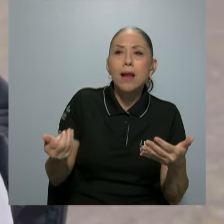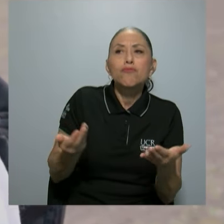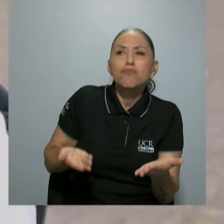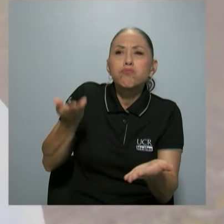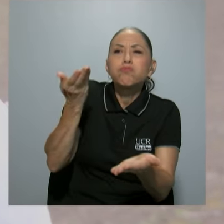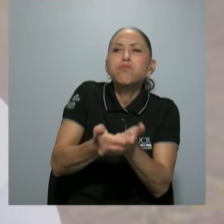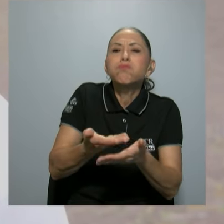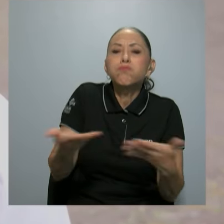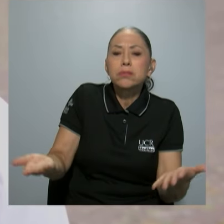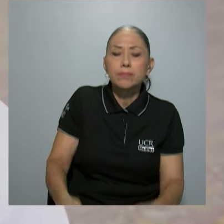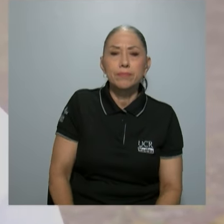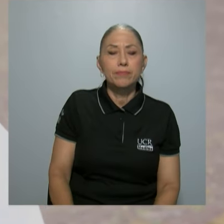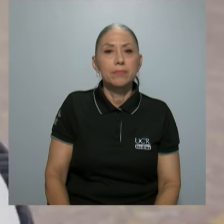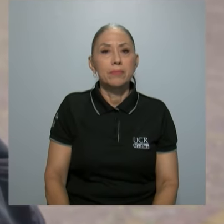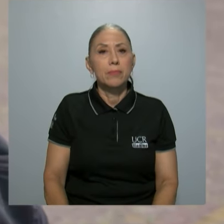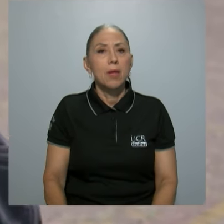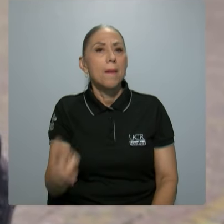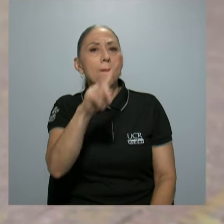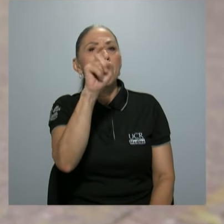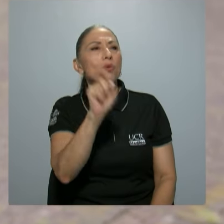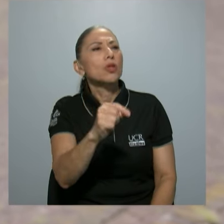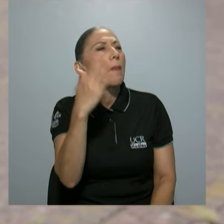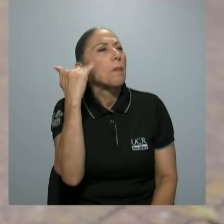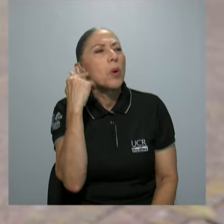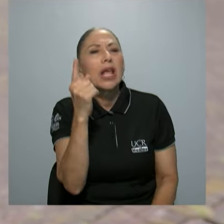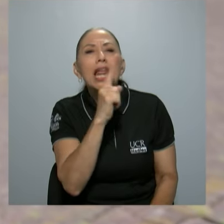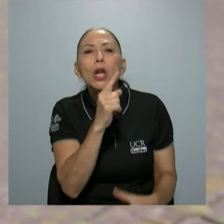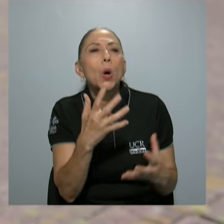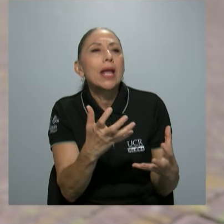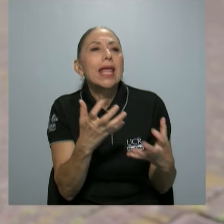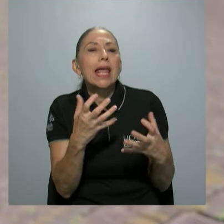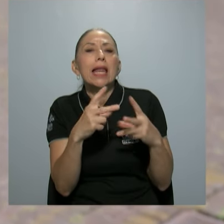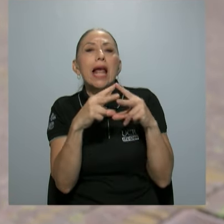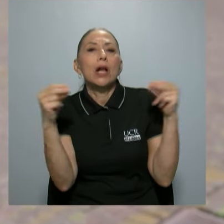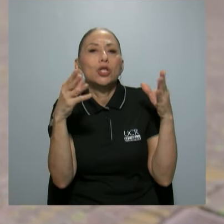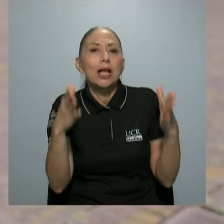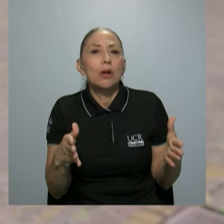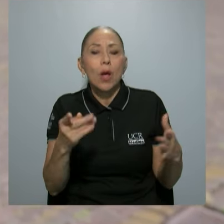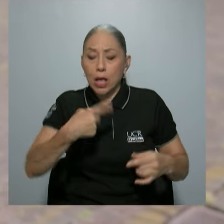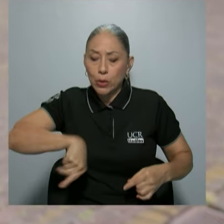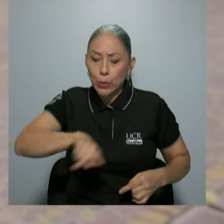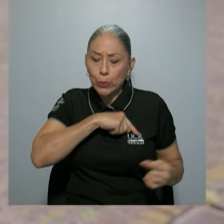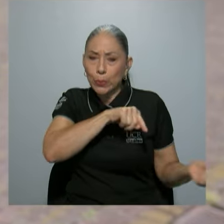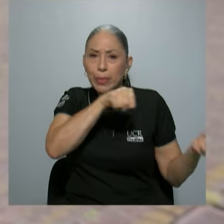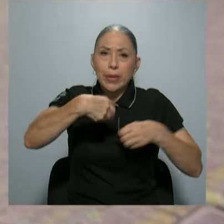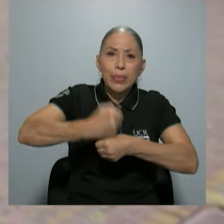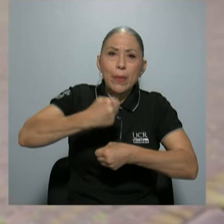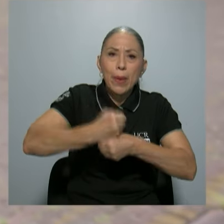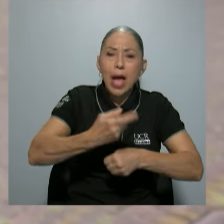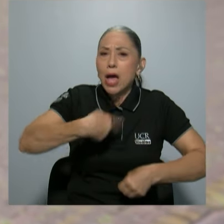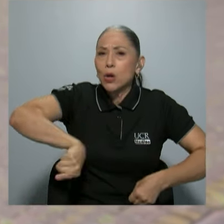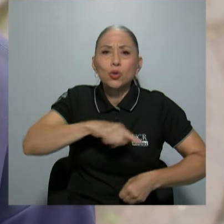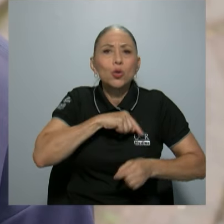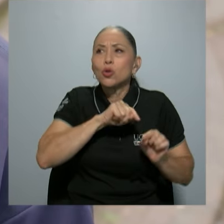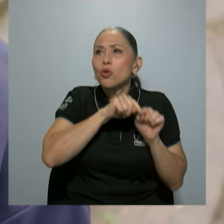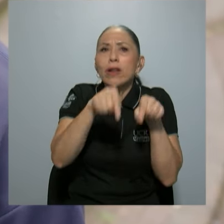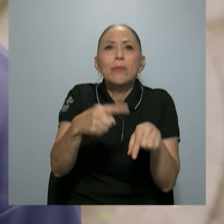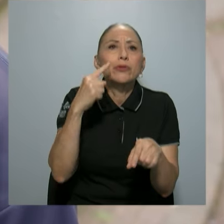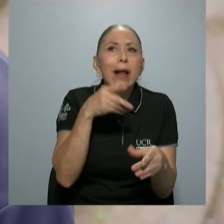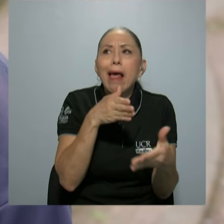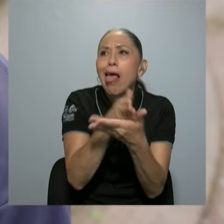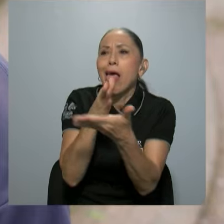Que por qué no quieren mucho a los nicaragüenses. Si aquí venimos a trabajar, no venimos a hacerle el daño a nadie.